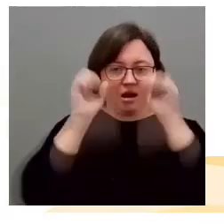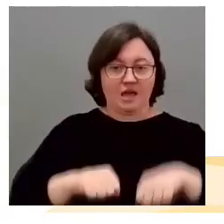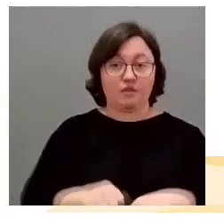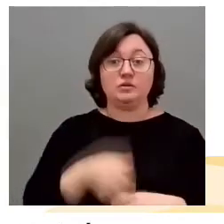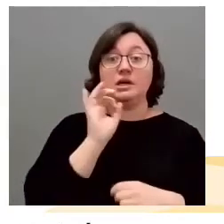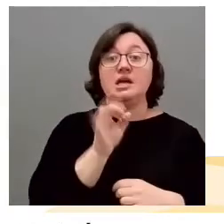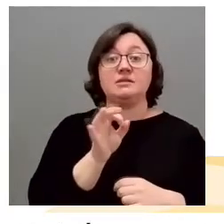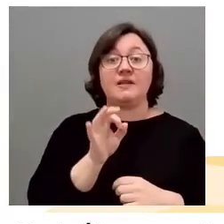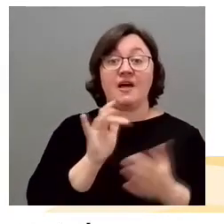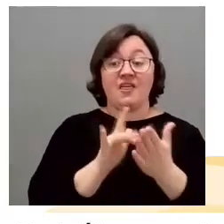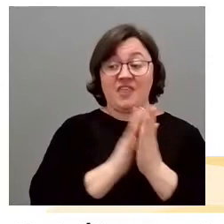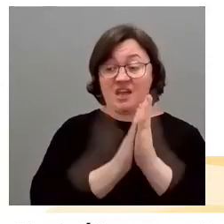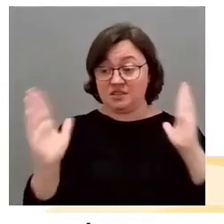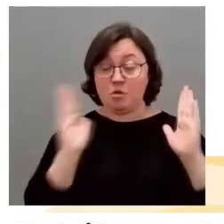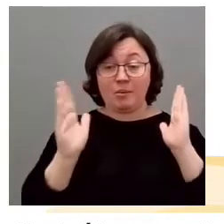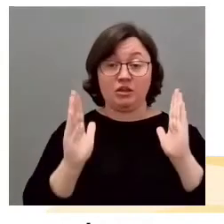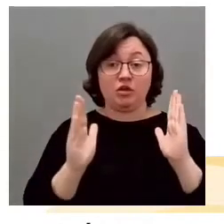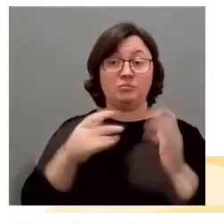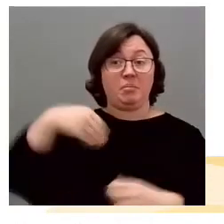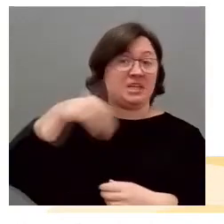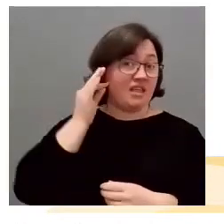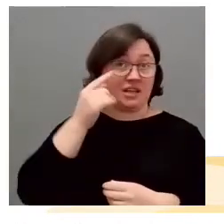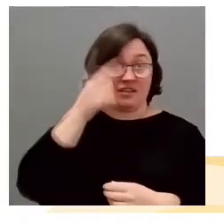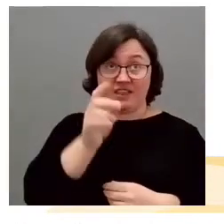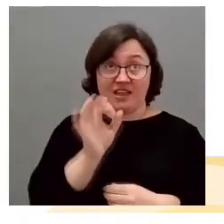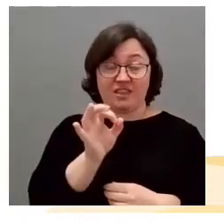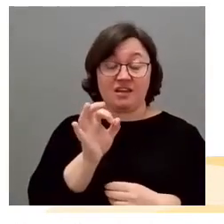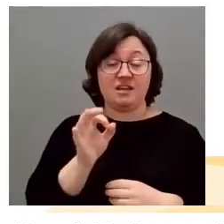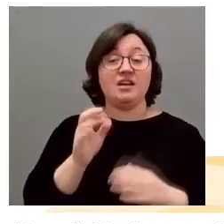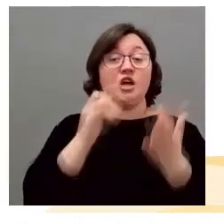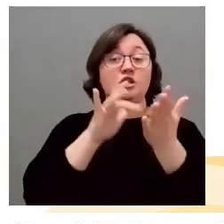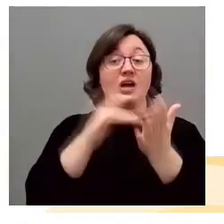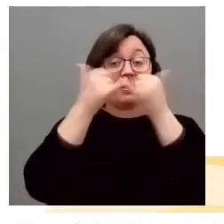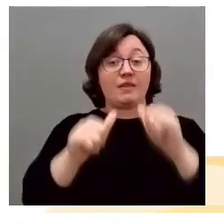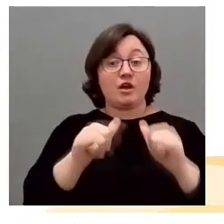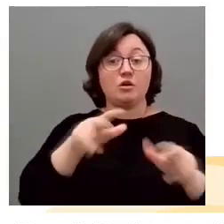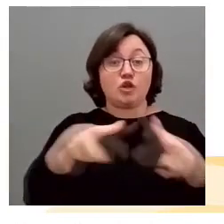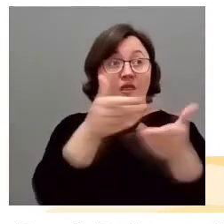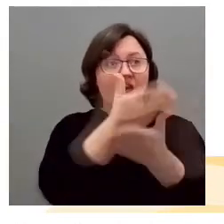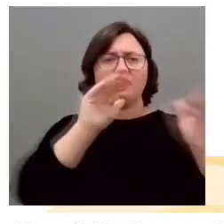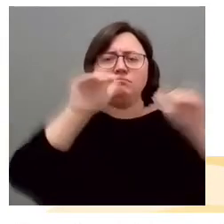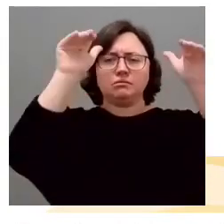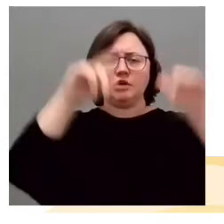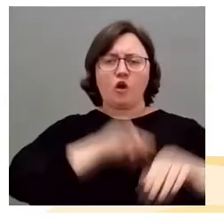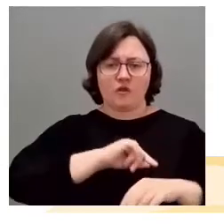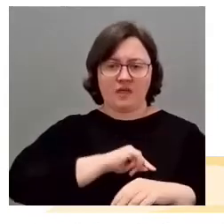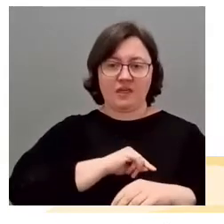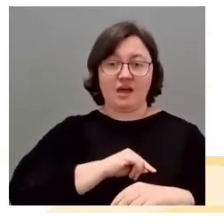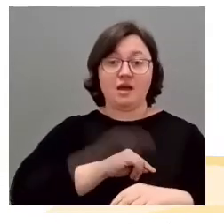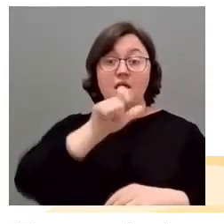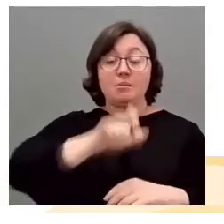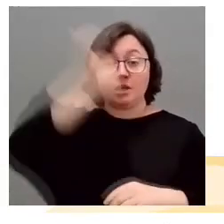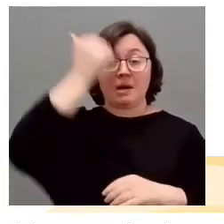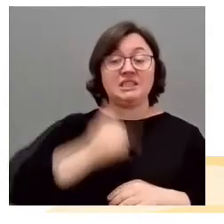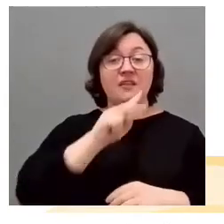que estos días muchas veces, Manoli, los celebramos pues para concienciar a la ciudadanía de esas 120.000 personas con